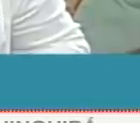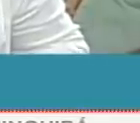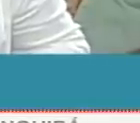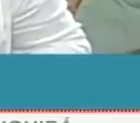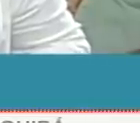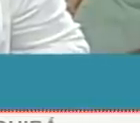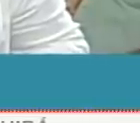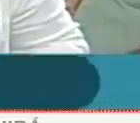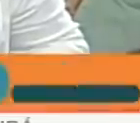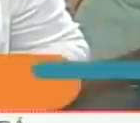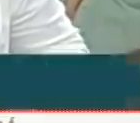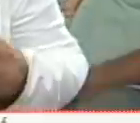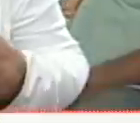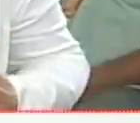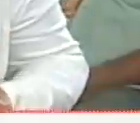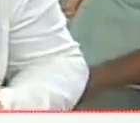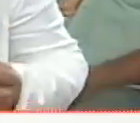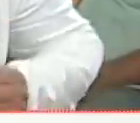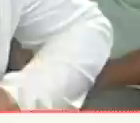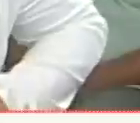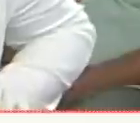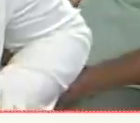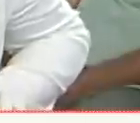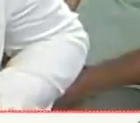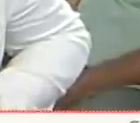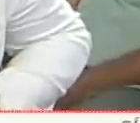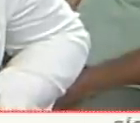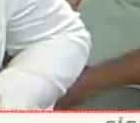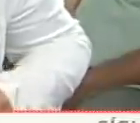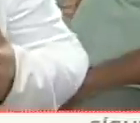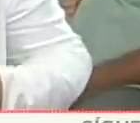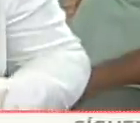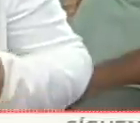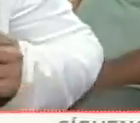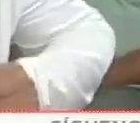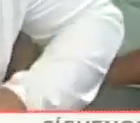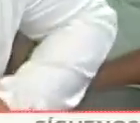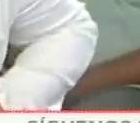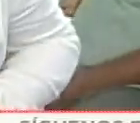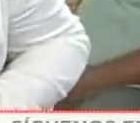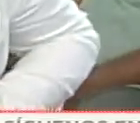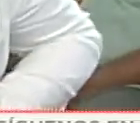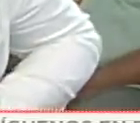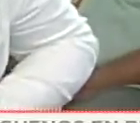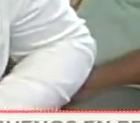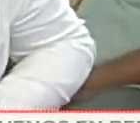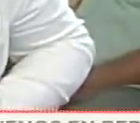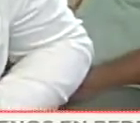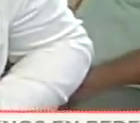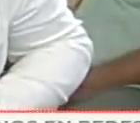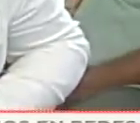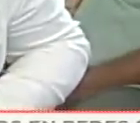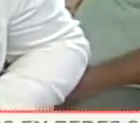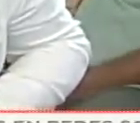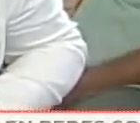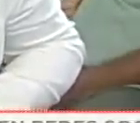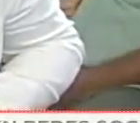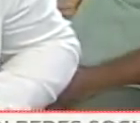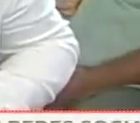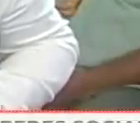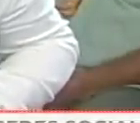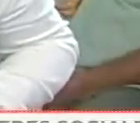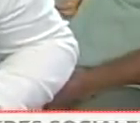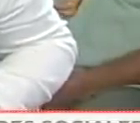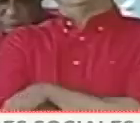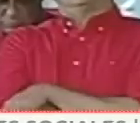Partido Socialista Unido de Venezuela, en esta oportunidad en la región llanera. Escuchemos al primer vicepresidente de la Tolda Roja,